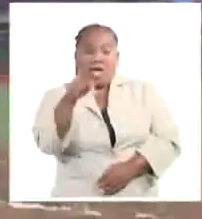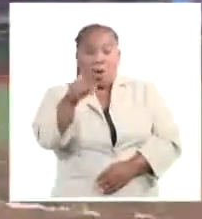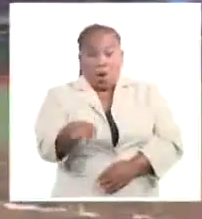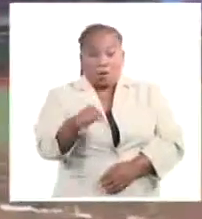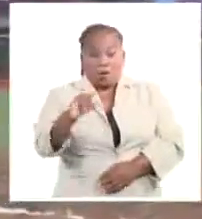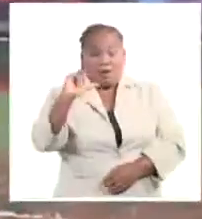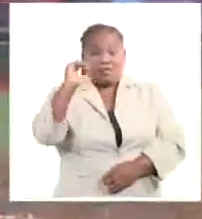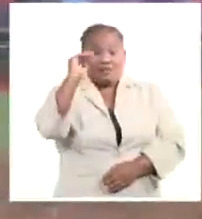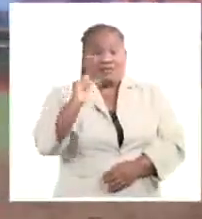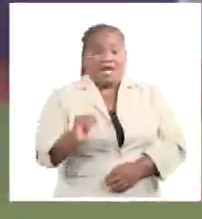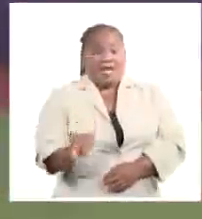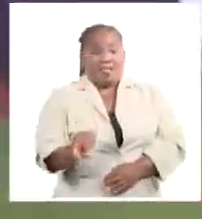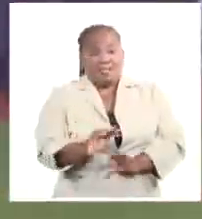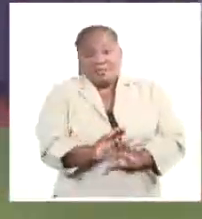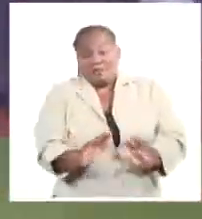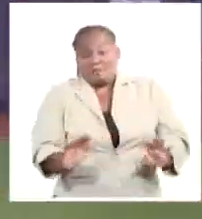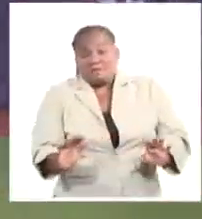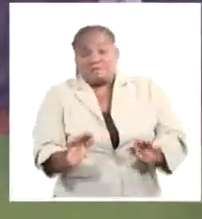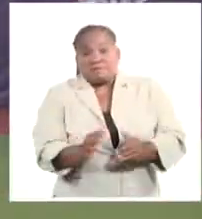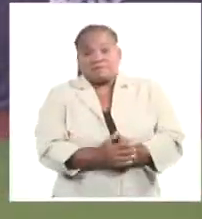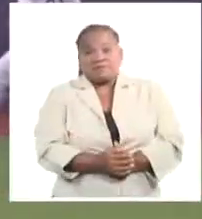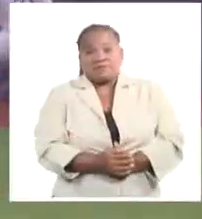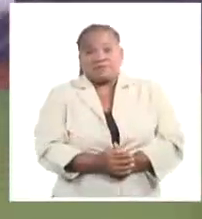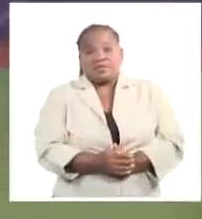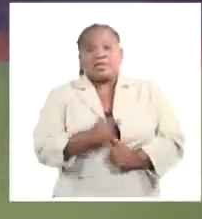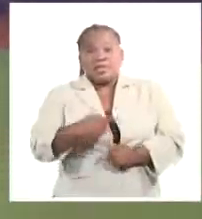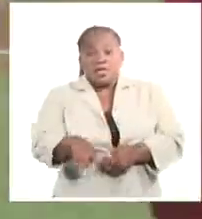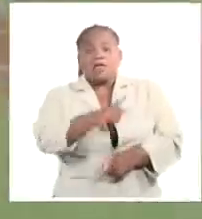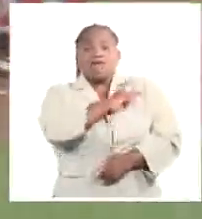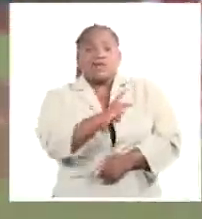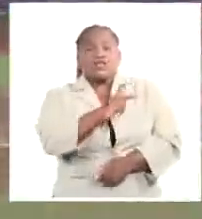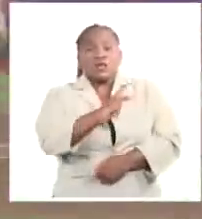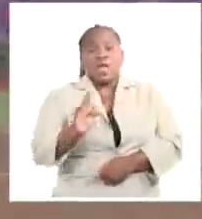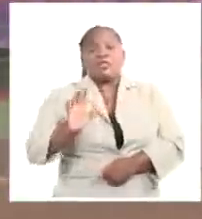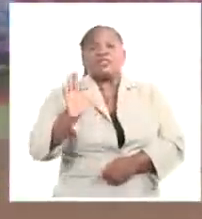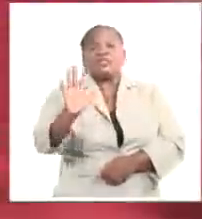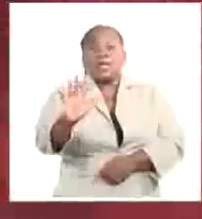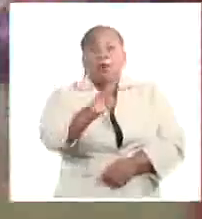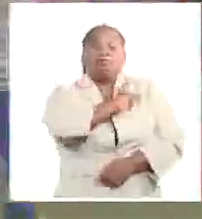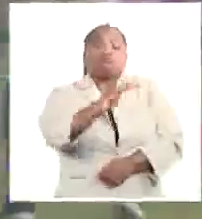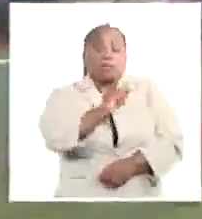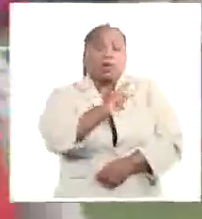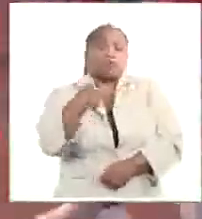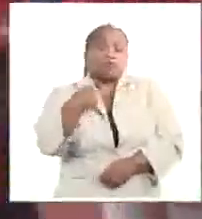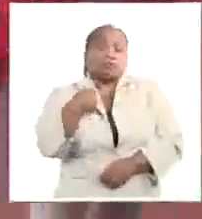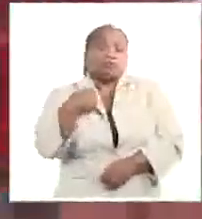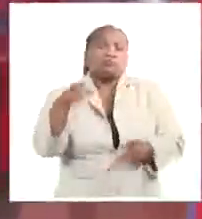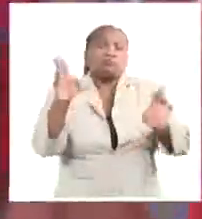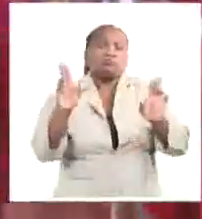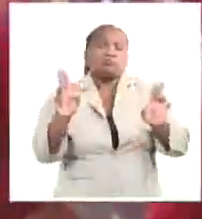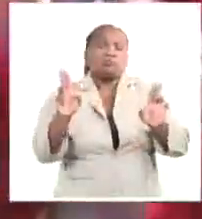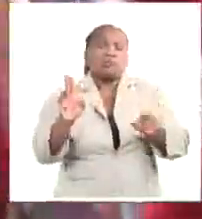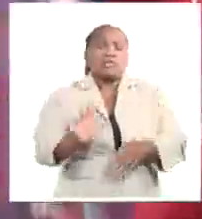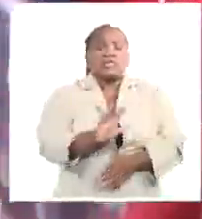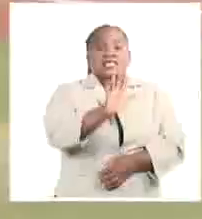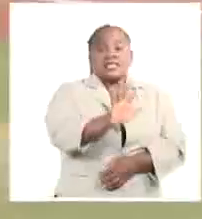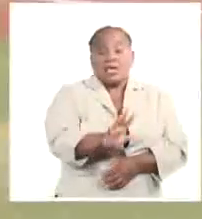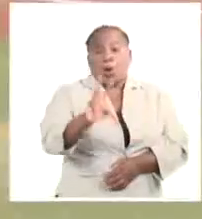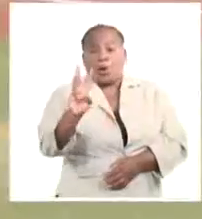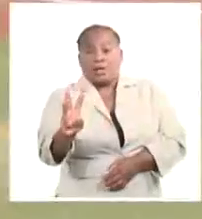clasificados, y con el resto de las victorias, que sumaron 5 consecutivas, para un balance de 5-3, un balance